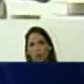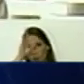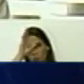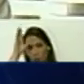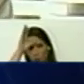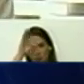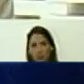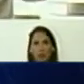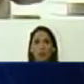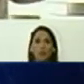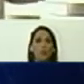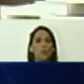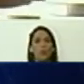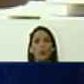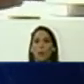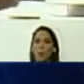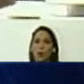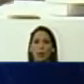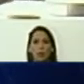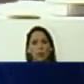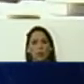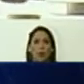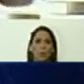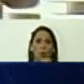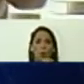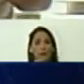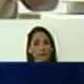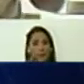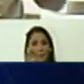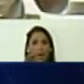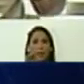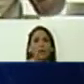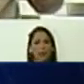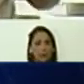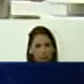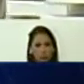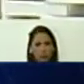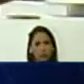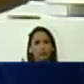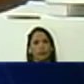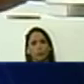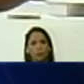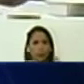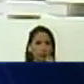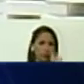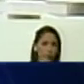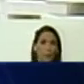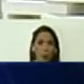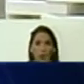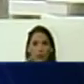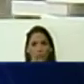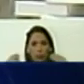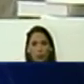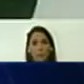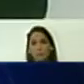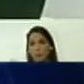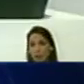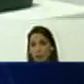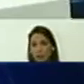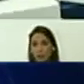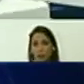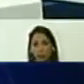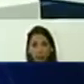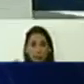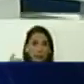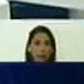podrán bloquear nuestro amor por esta patria, y por eso pues estamos implementando todas estas políticas. Para el mes que viene